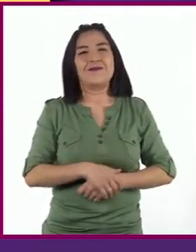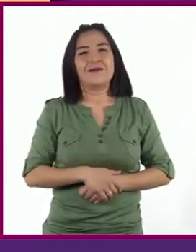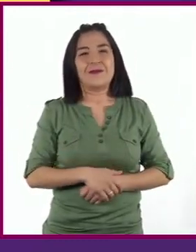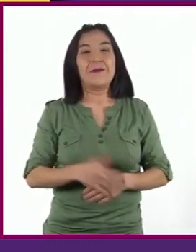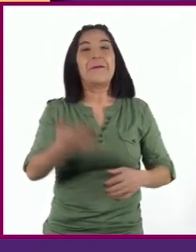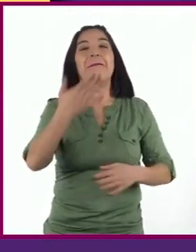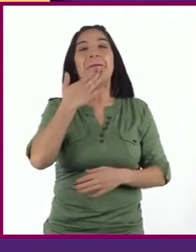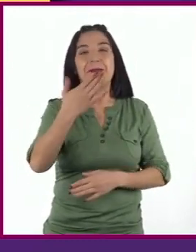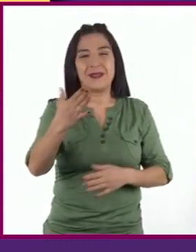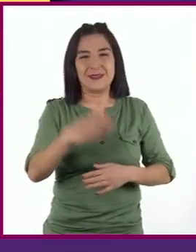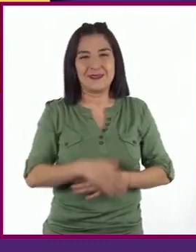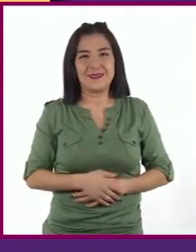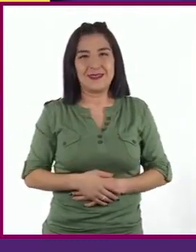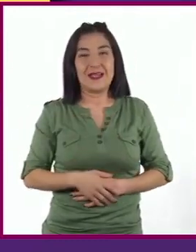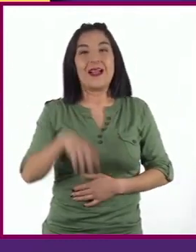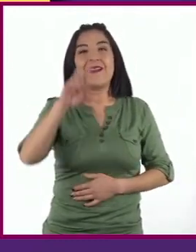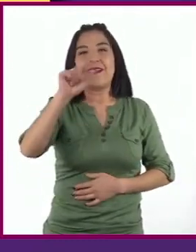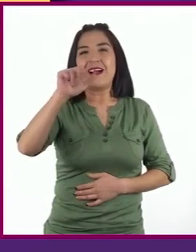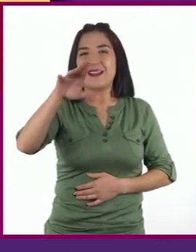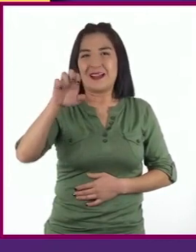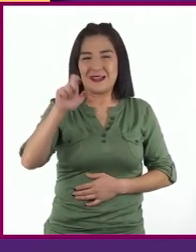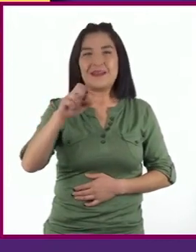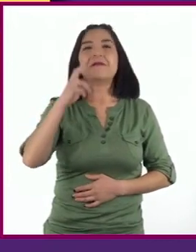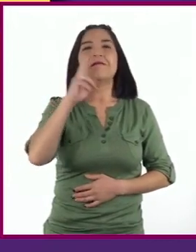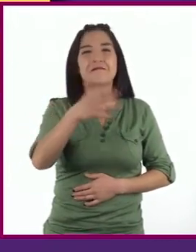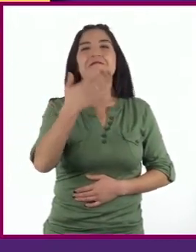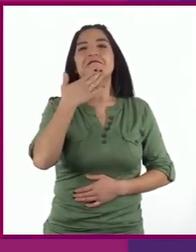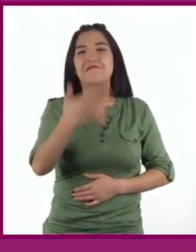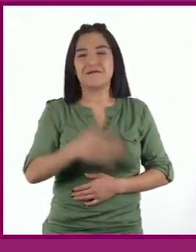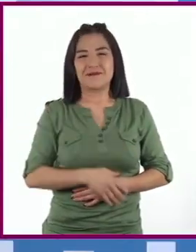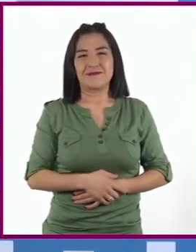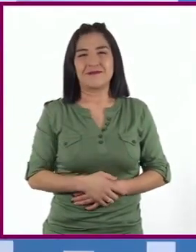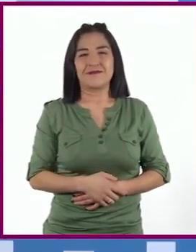Muy bien, a Danae le ayudaron mucho.